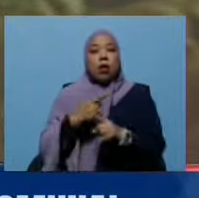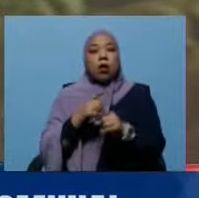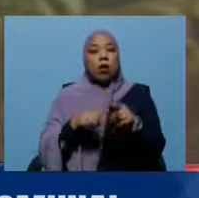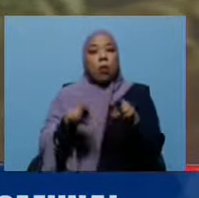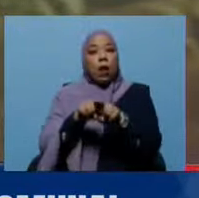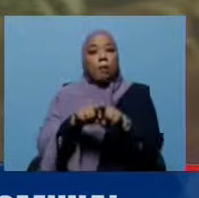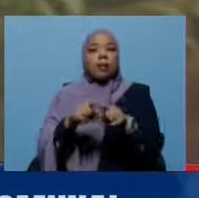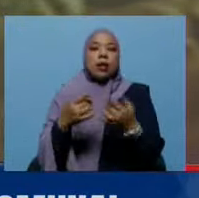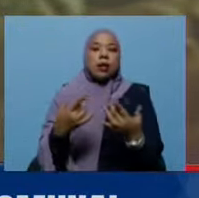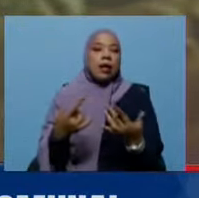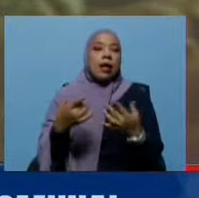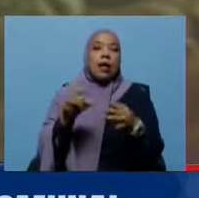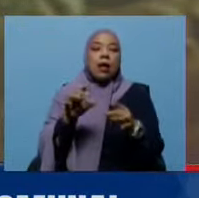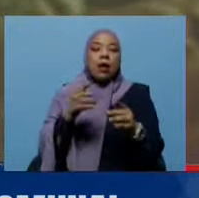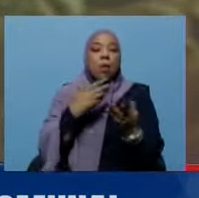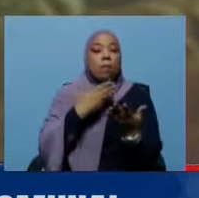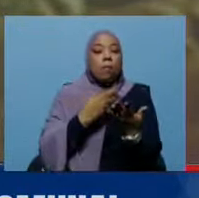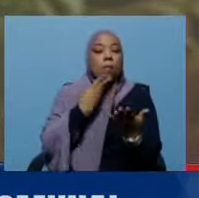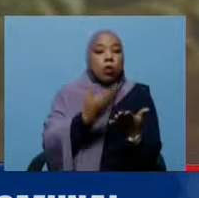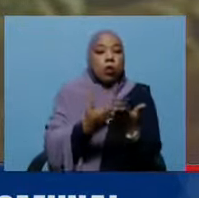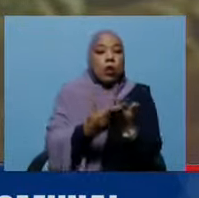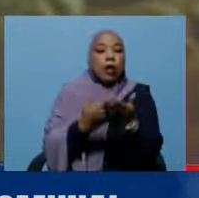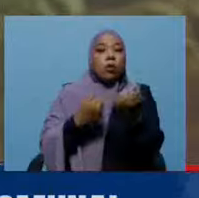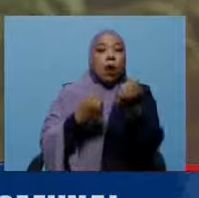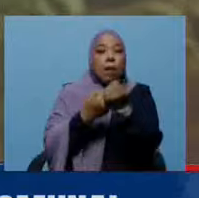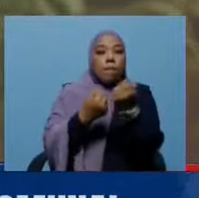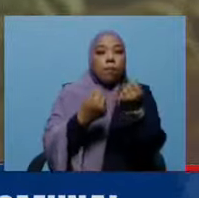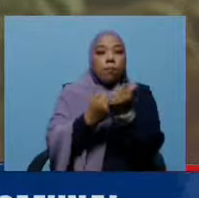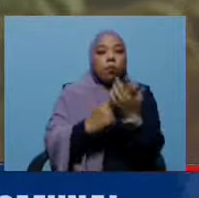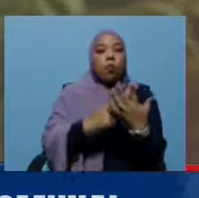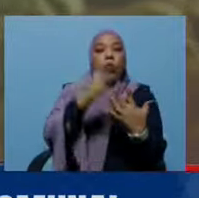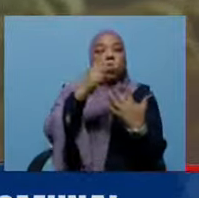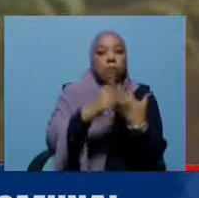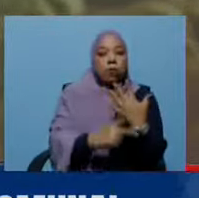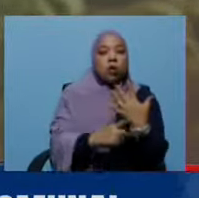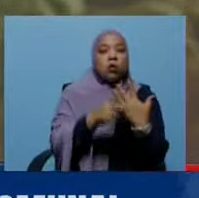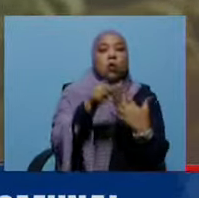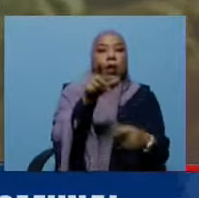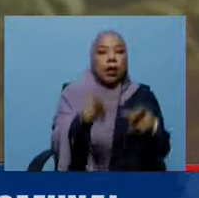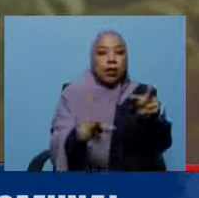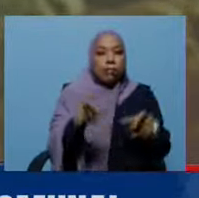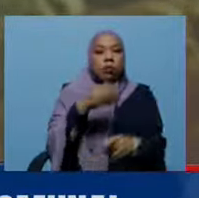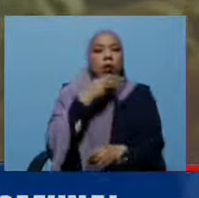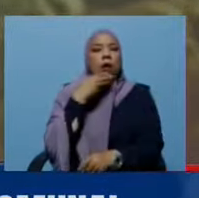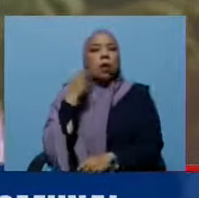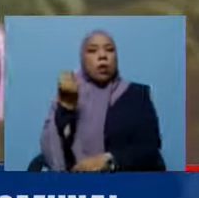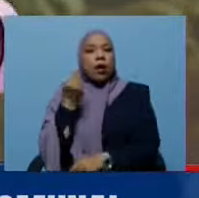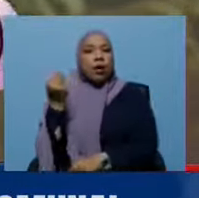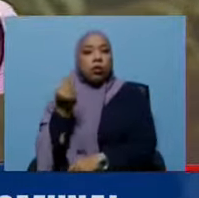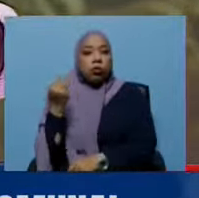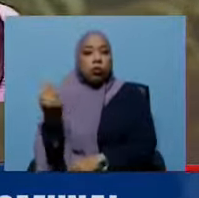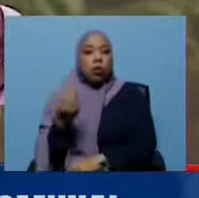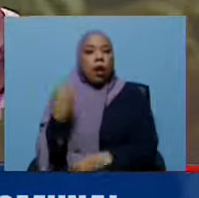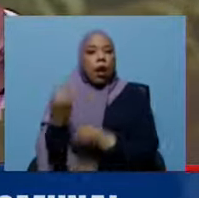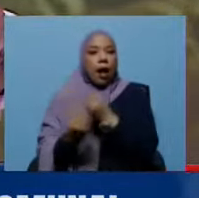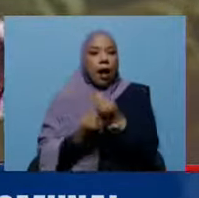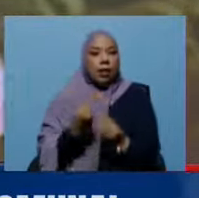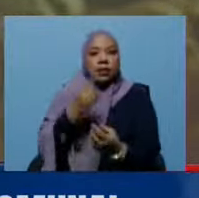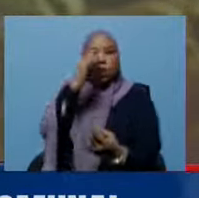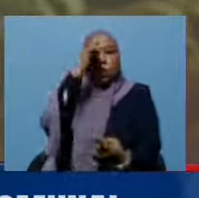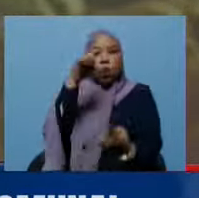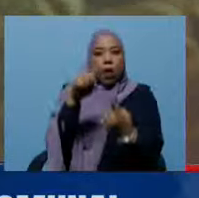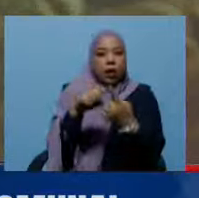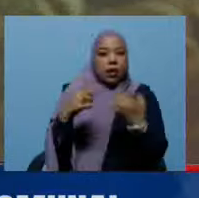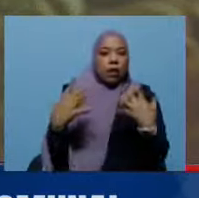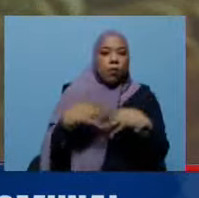proyectos específicos de la juventud, para la juventud y con la juventud, elaborado por los jóvenes.